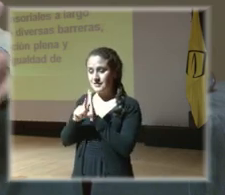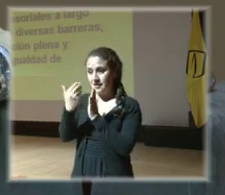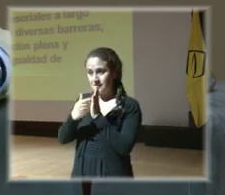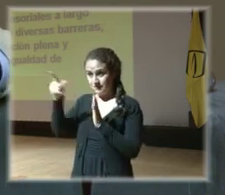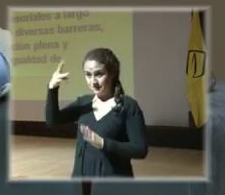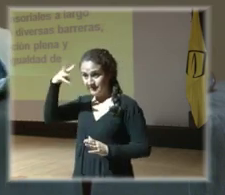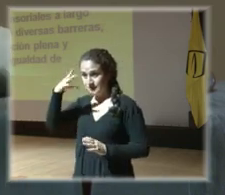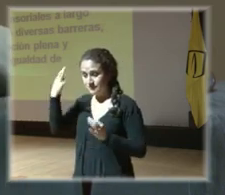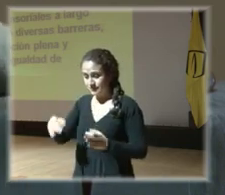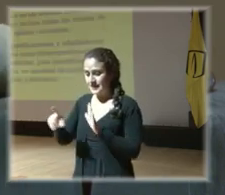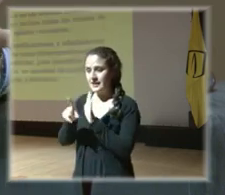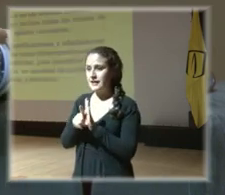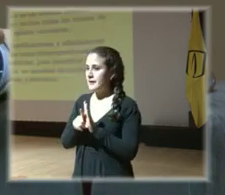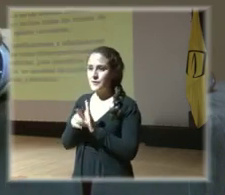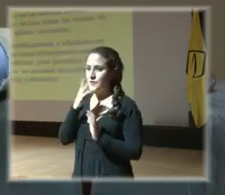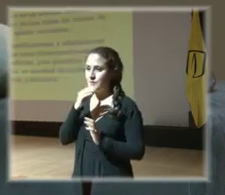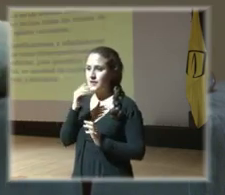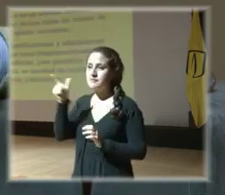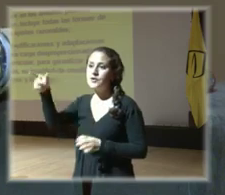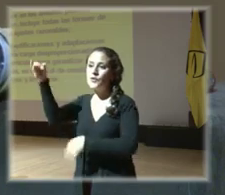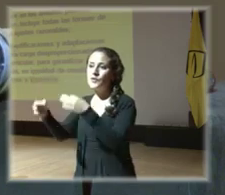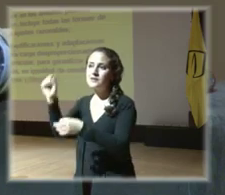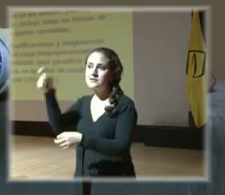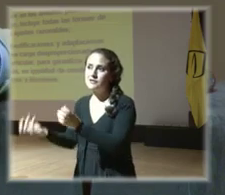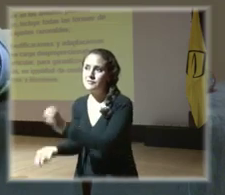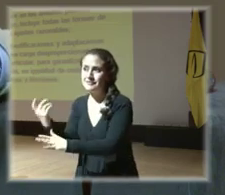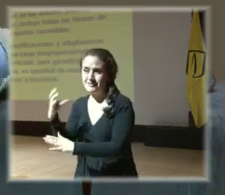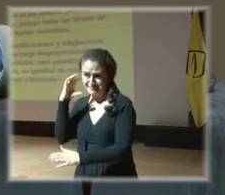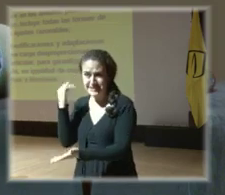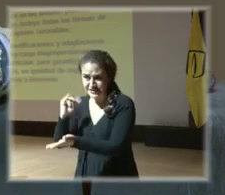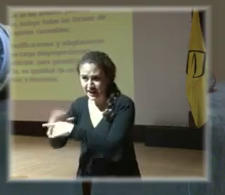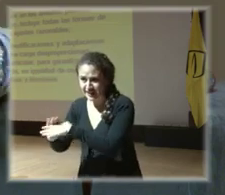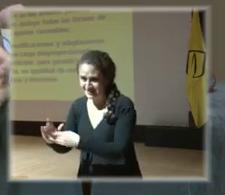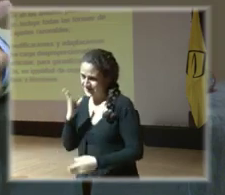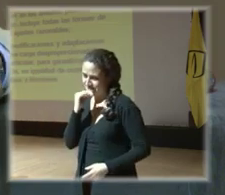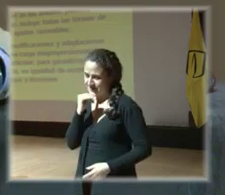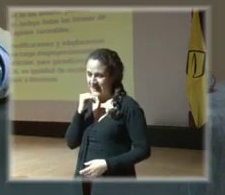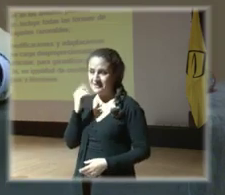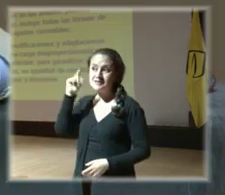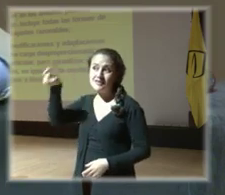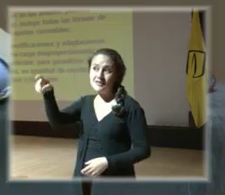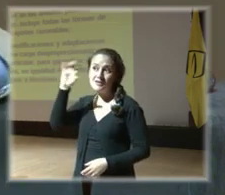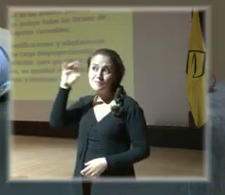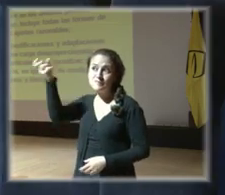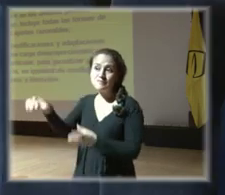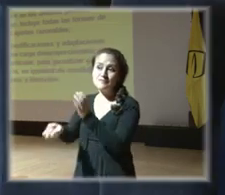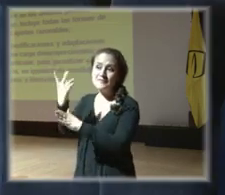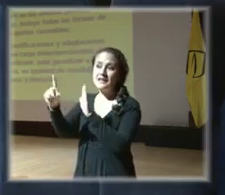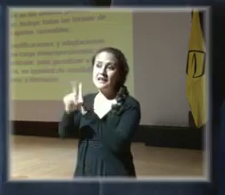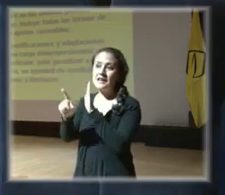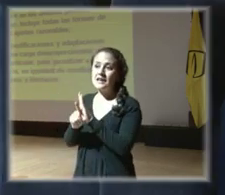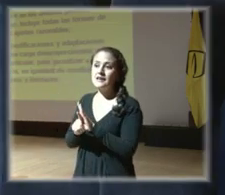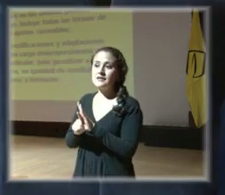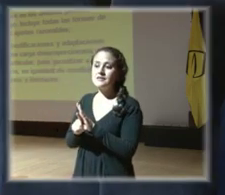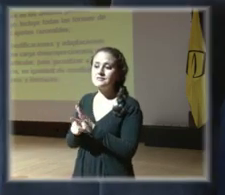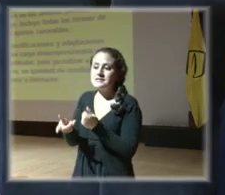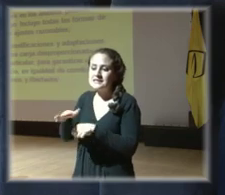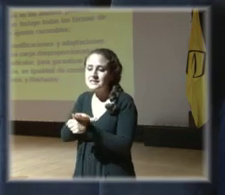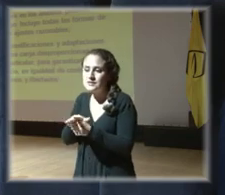México, así que el juez tendrá que inventarse, esto todavía no sucede, tendrá que inventarse en qué cuestiones